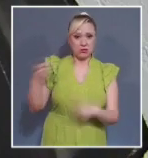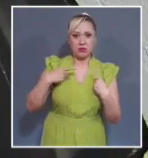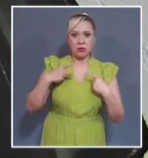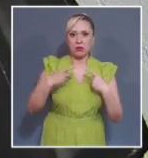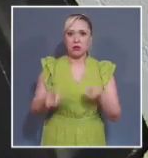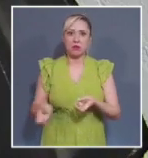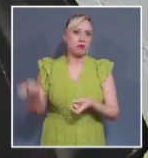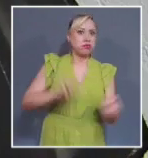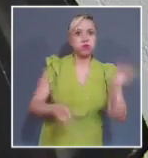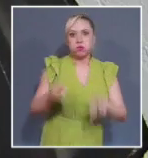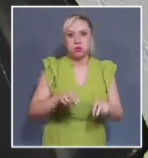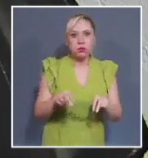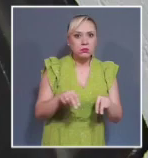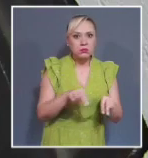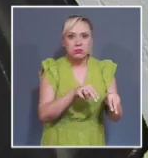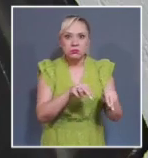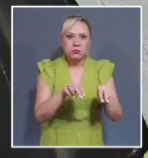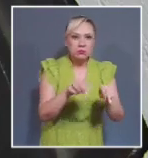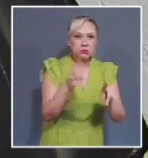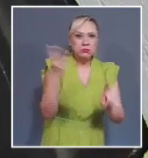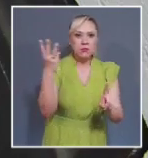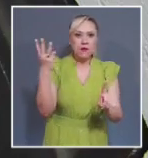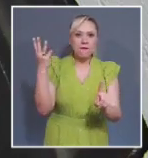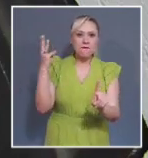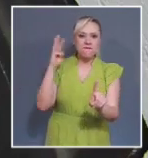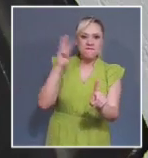Allá van 3 personas por ahí.